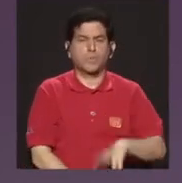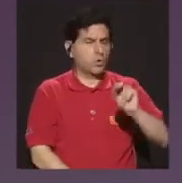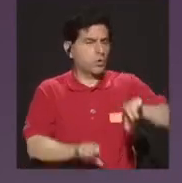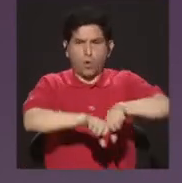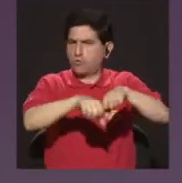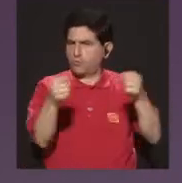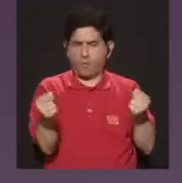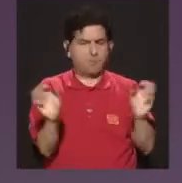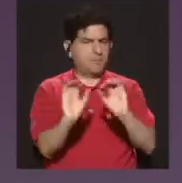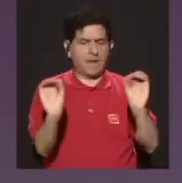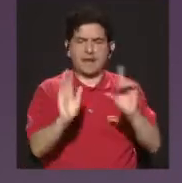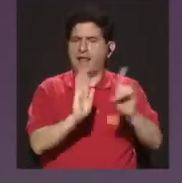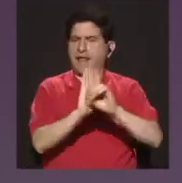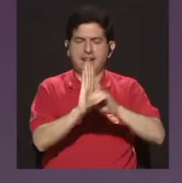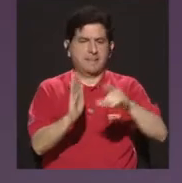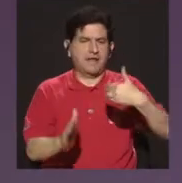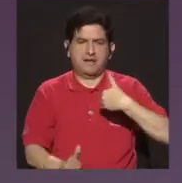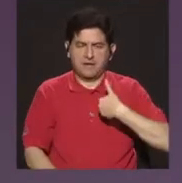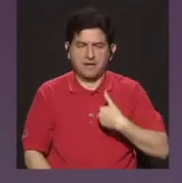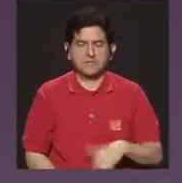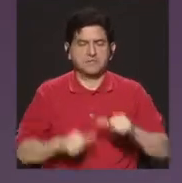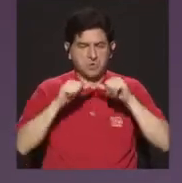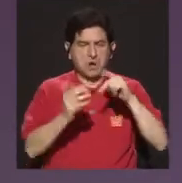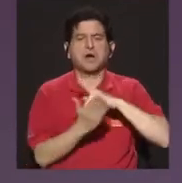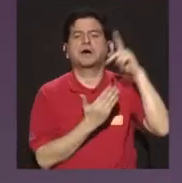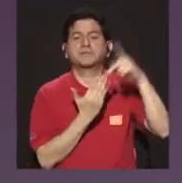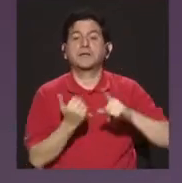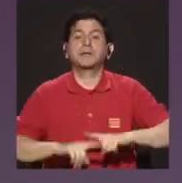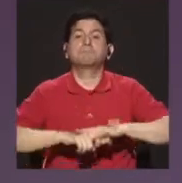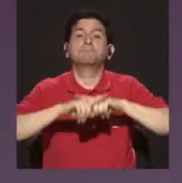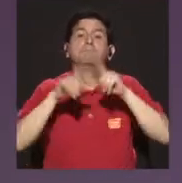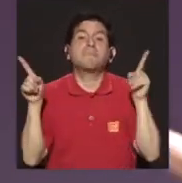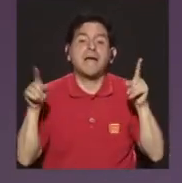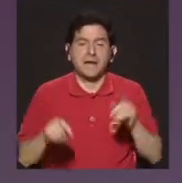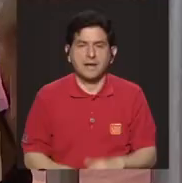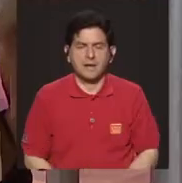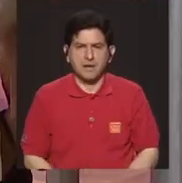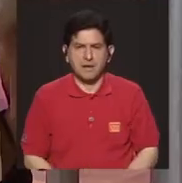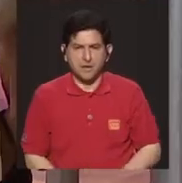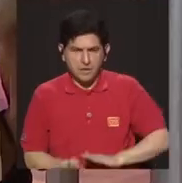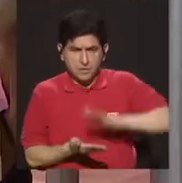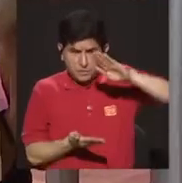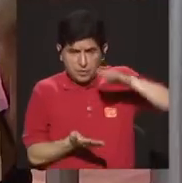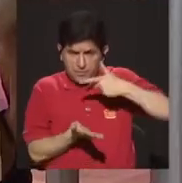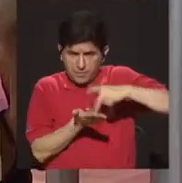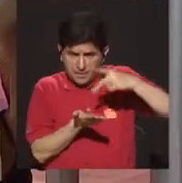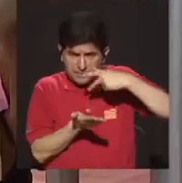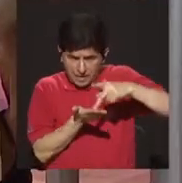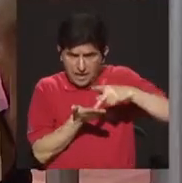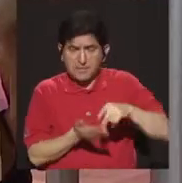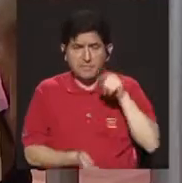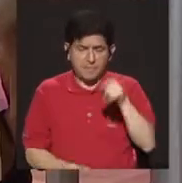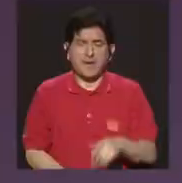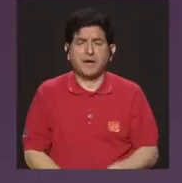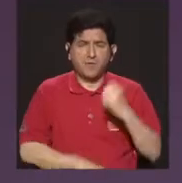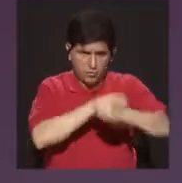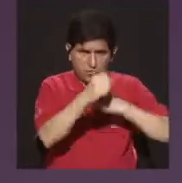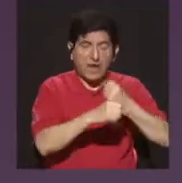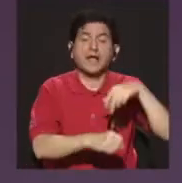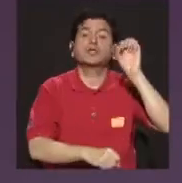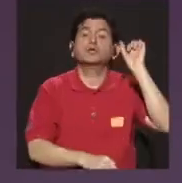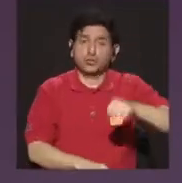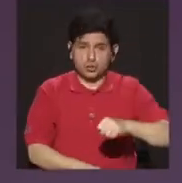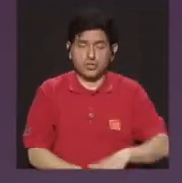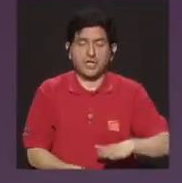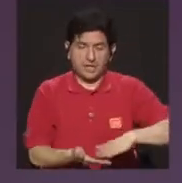violentar de ninguna manera ese derecho que tienen a seguir dando sus programas pero se aumenta el costo de la concesión del canon si los